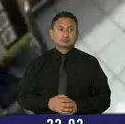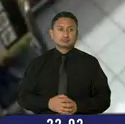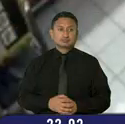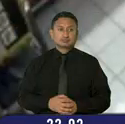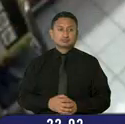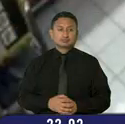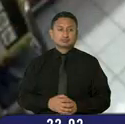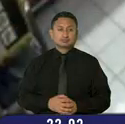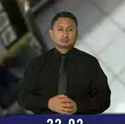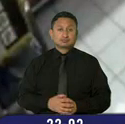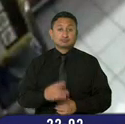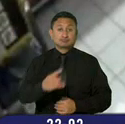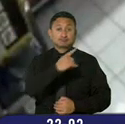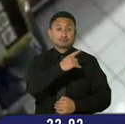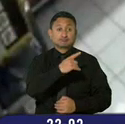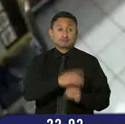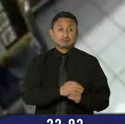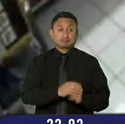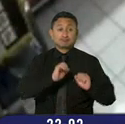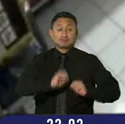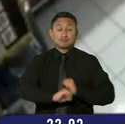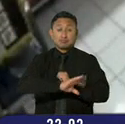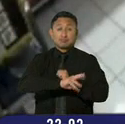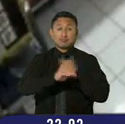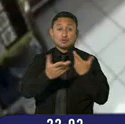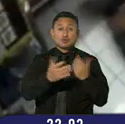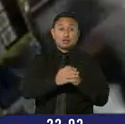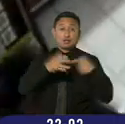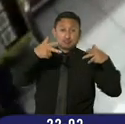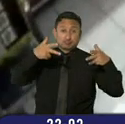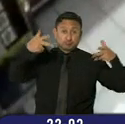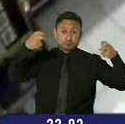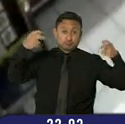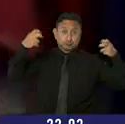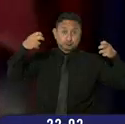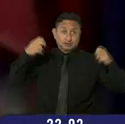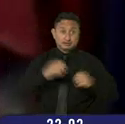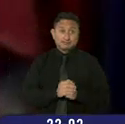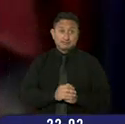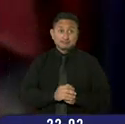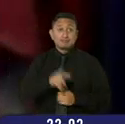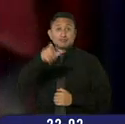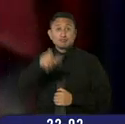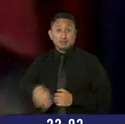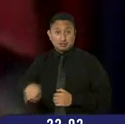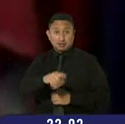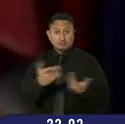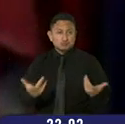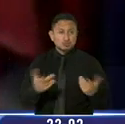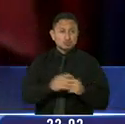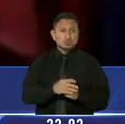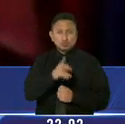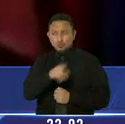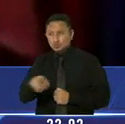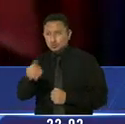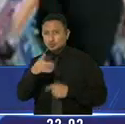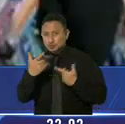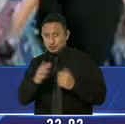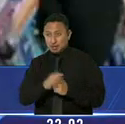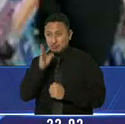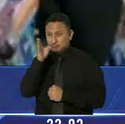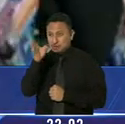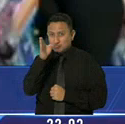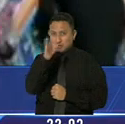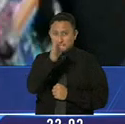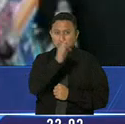Varios de los violentos robos quedaron registrados en cámaras de seguridad. Los delincuentes seleccionaban y agendaban la visita delictiva a